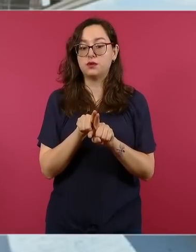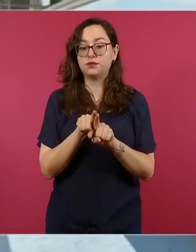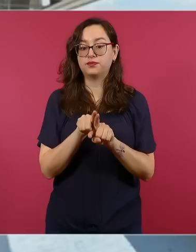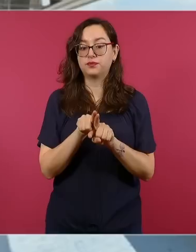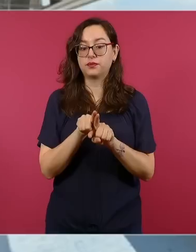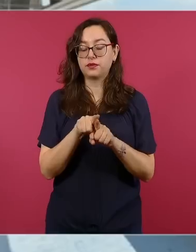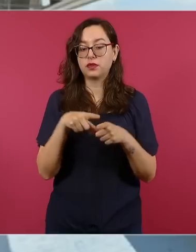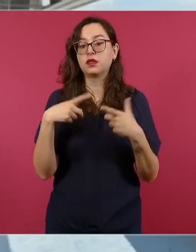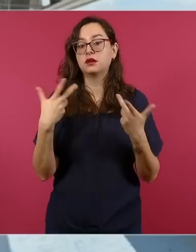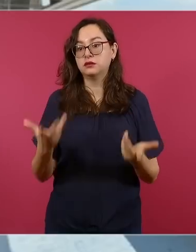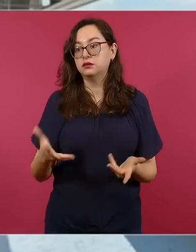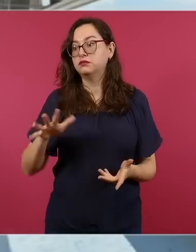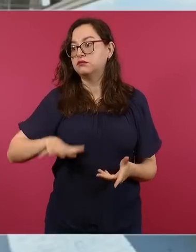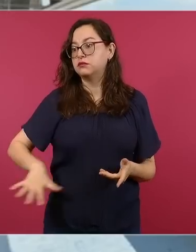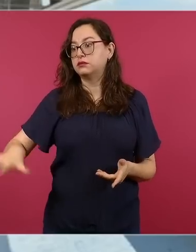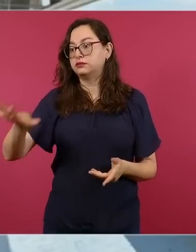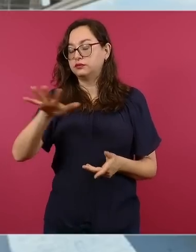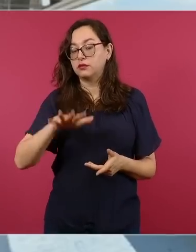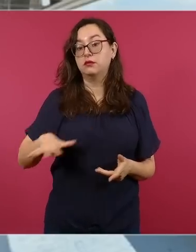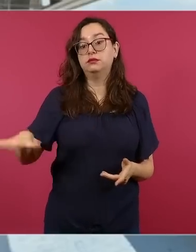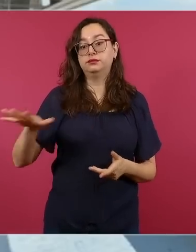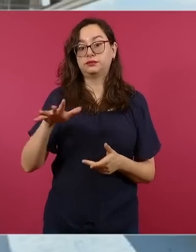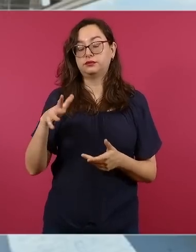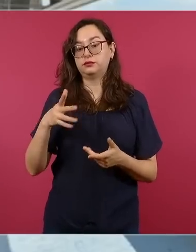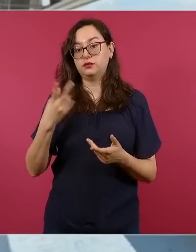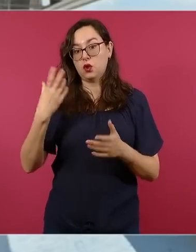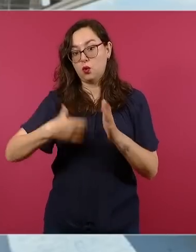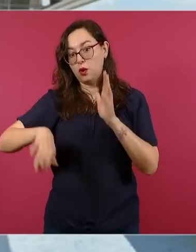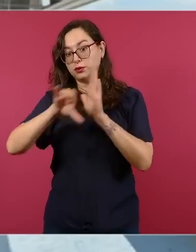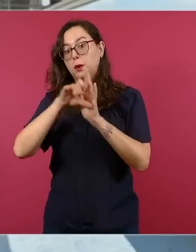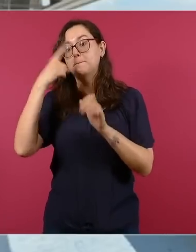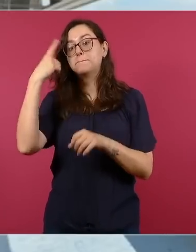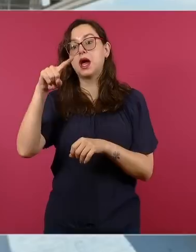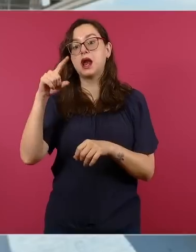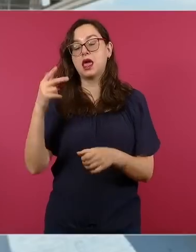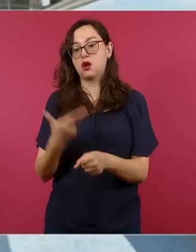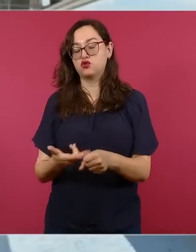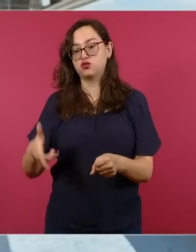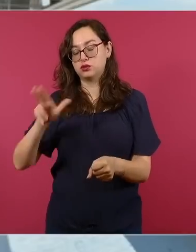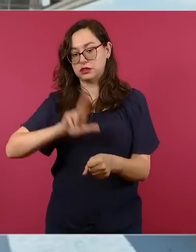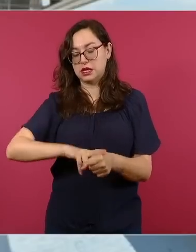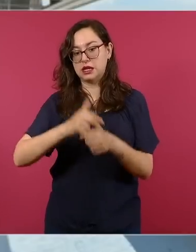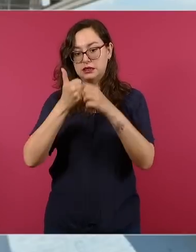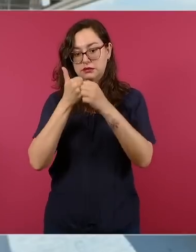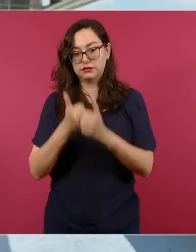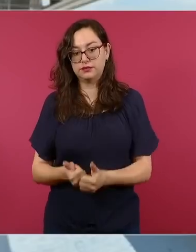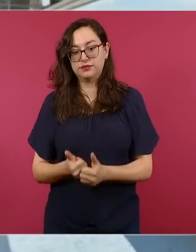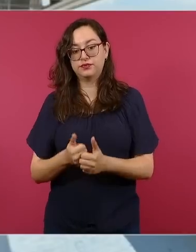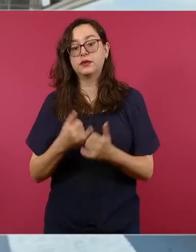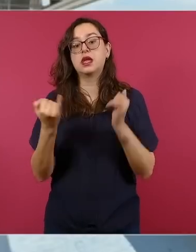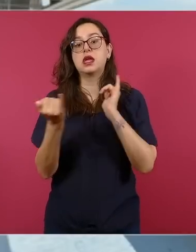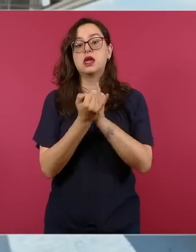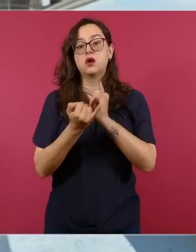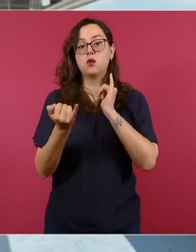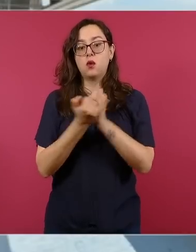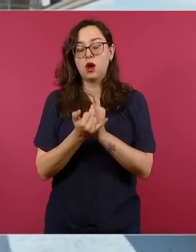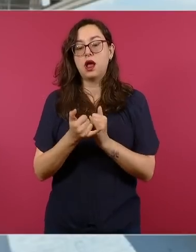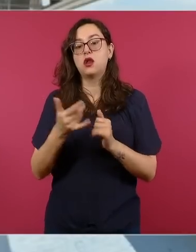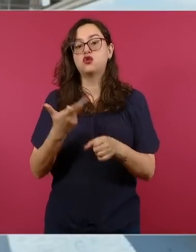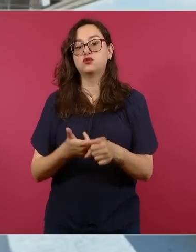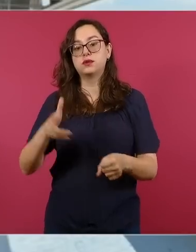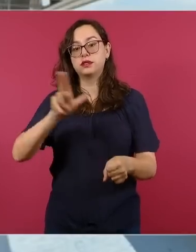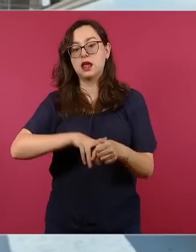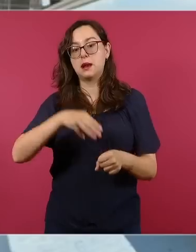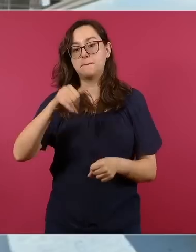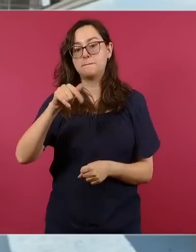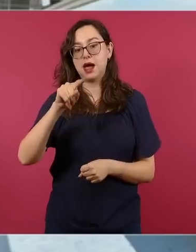de las áreas, sobre todo de la hospitalización. También se está trabajando en el hospital de Matamoros, de IMSS Bienestar, y en el Centro